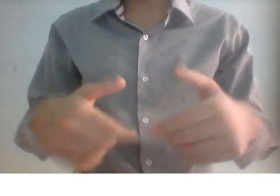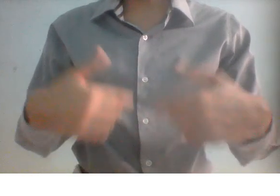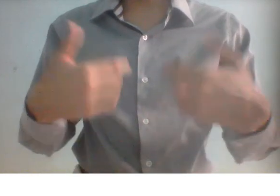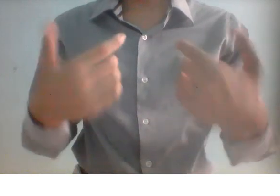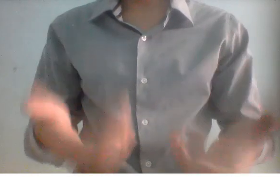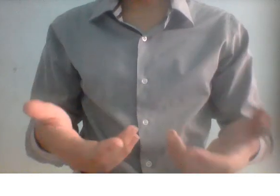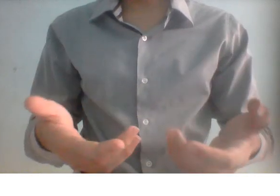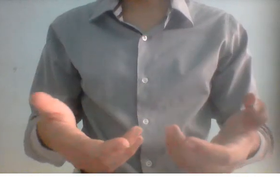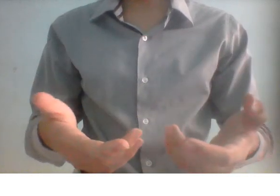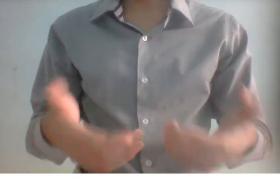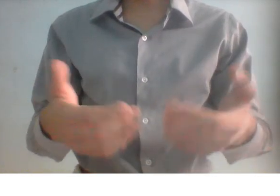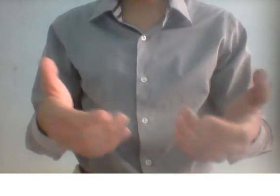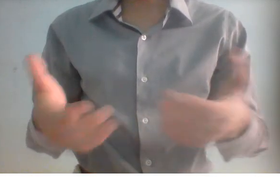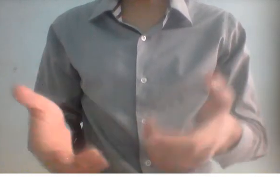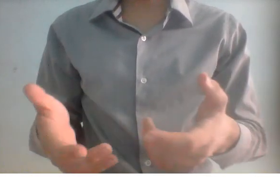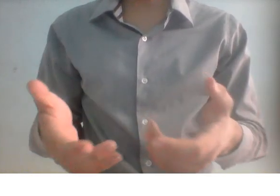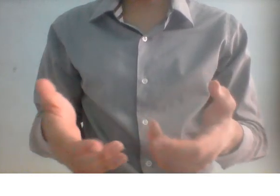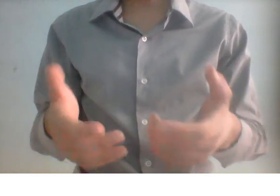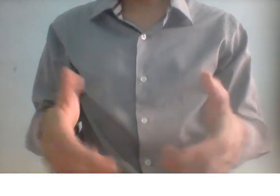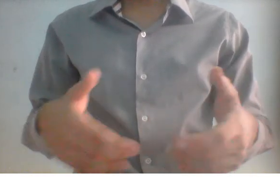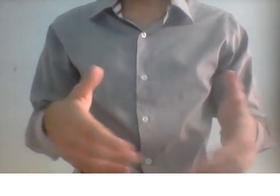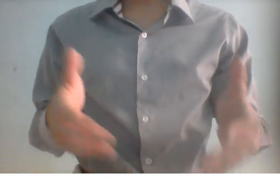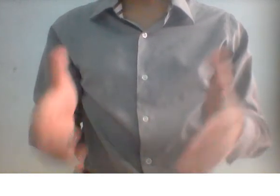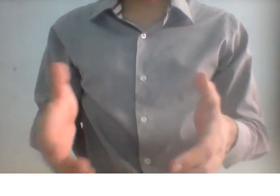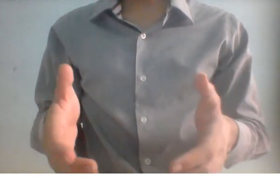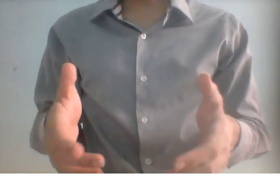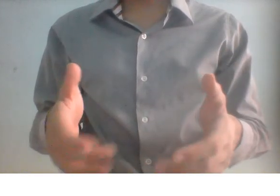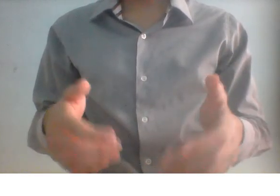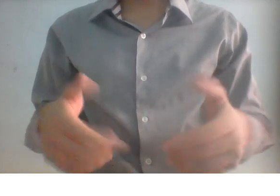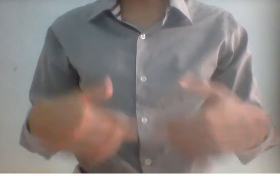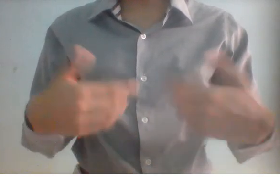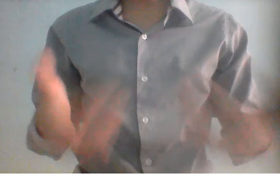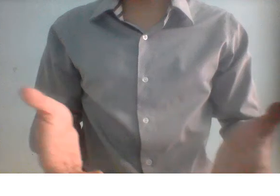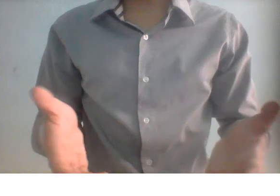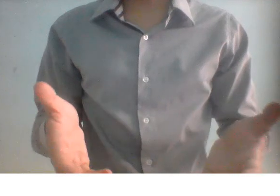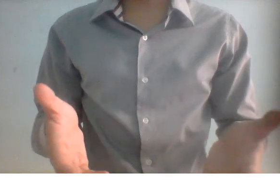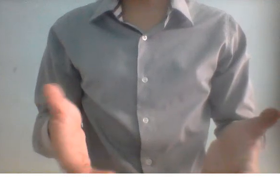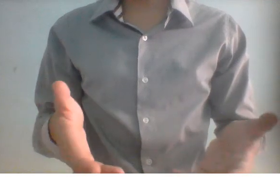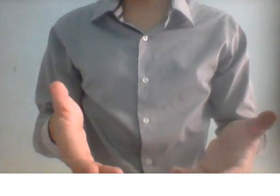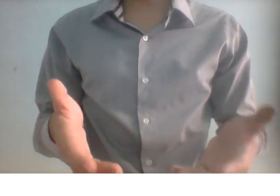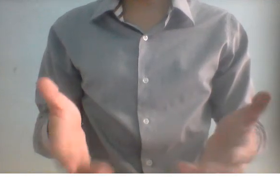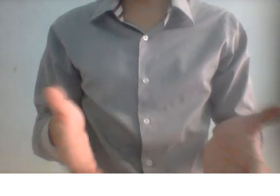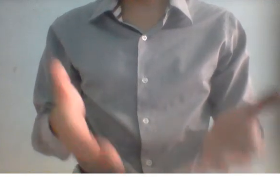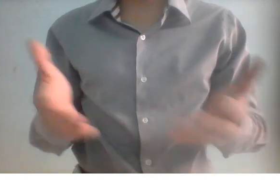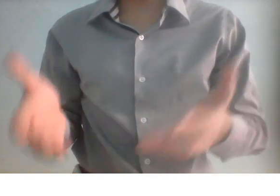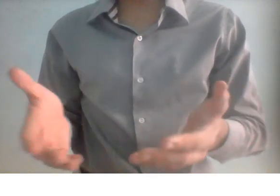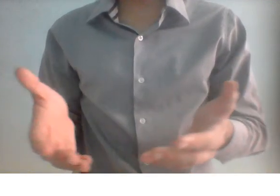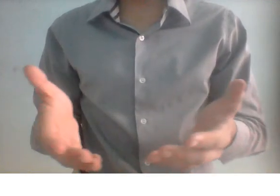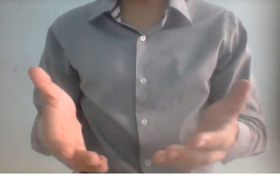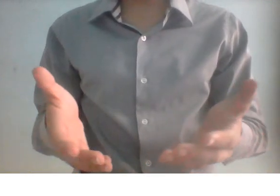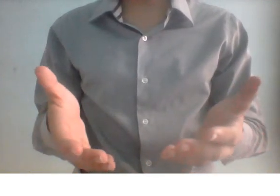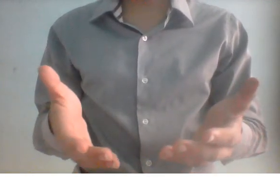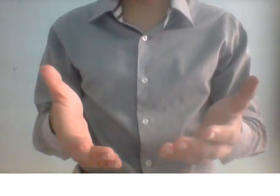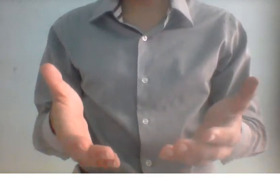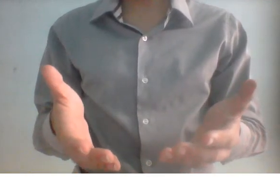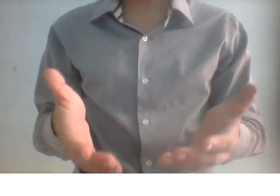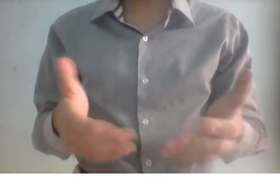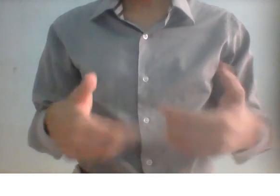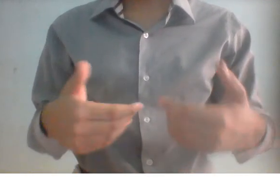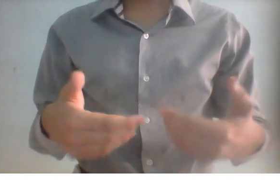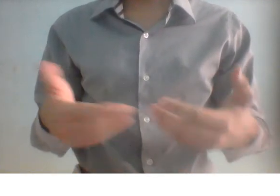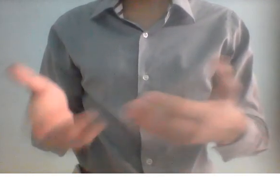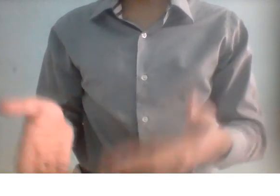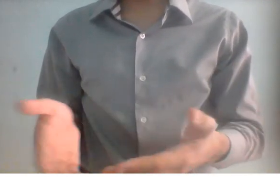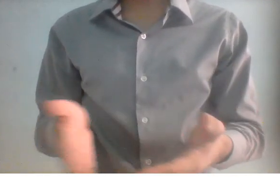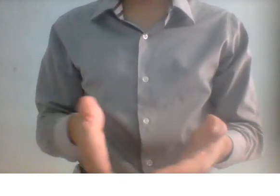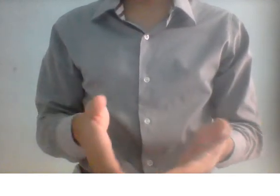repito, es recuperar a Pemex. Y cómo lo están haciendo, pues de alguna forma diciendo vamos a renegociar los contratos que se generaron en las anteriores administraciones,